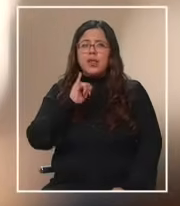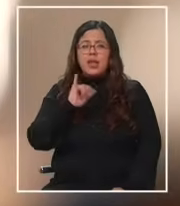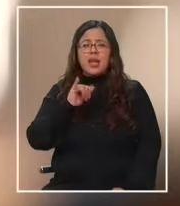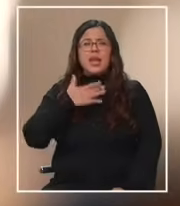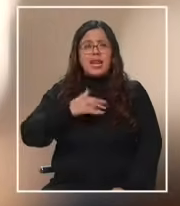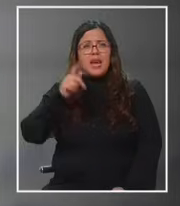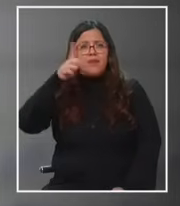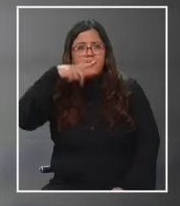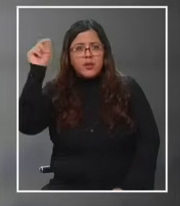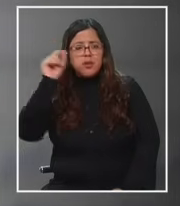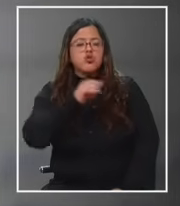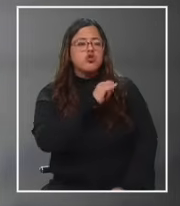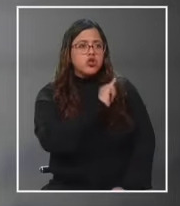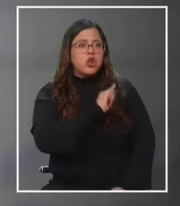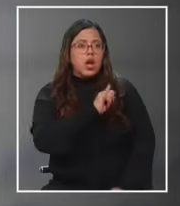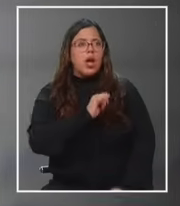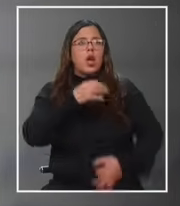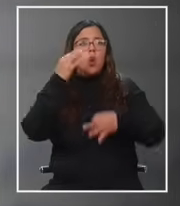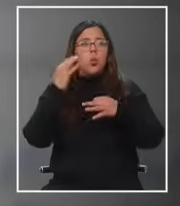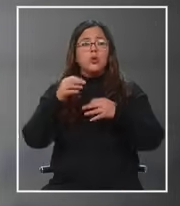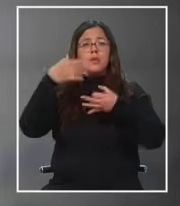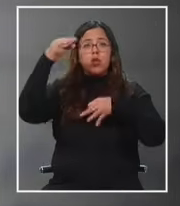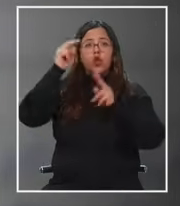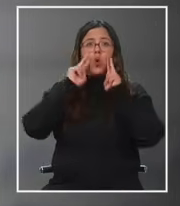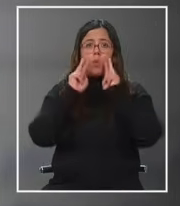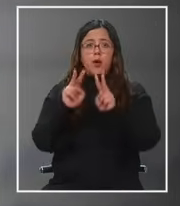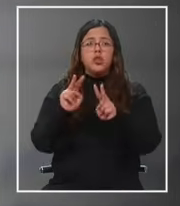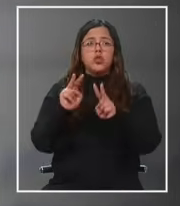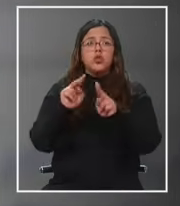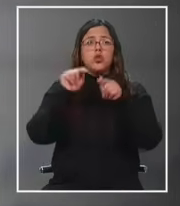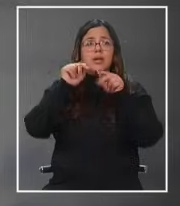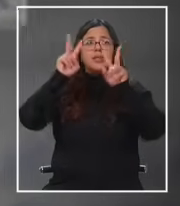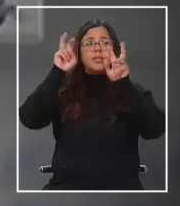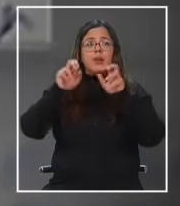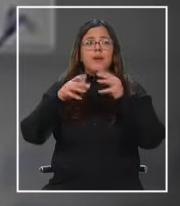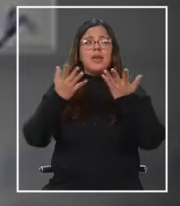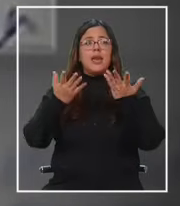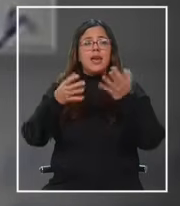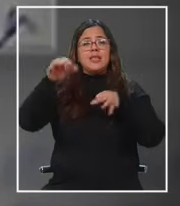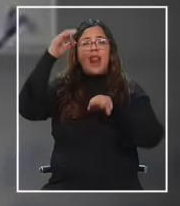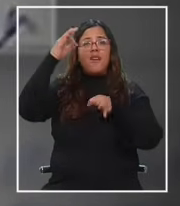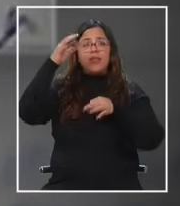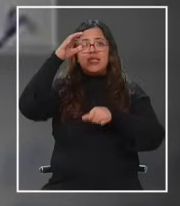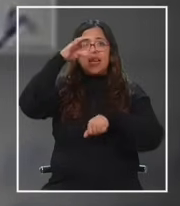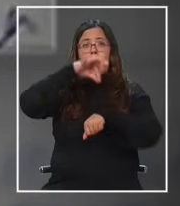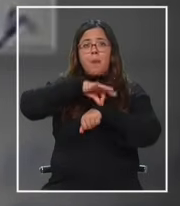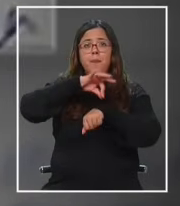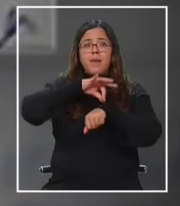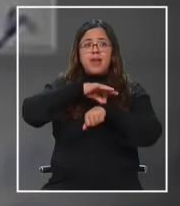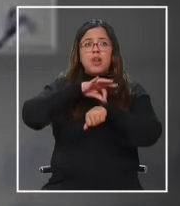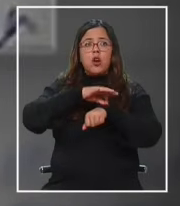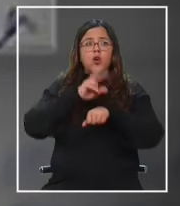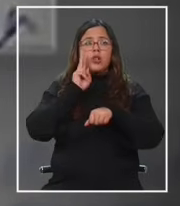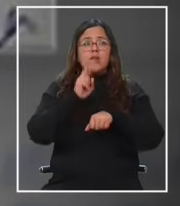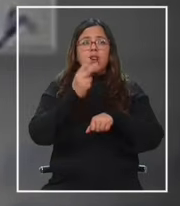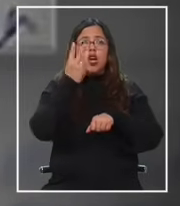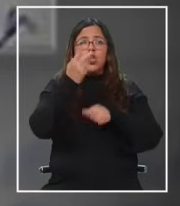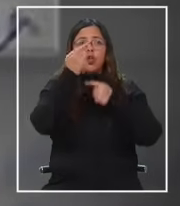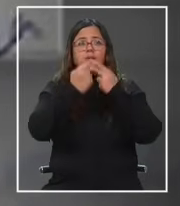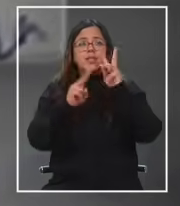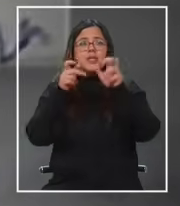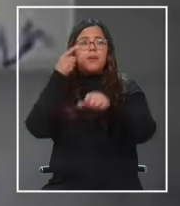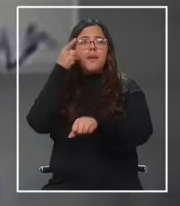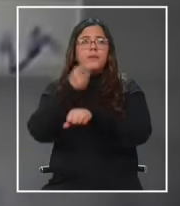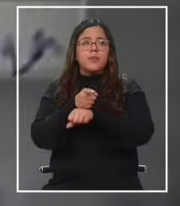Sí. Nos llega este documento. Es parte de la ficha clínica de Monty, en la que se ve dos veces esta